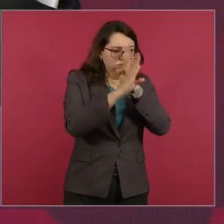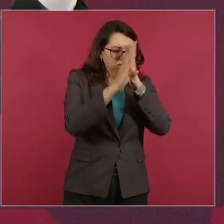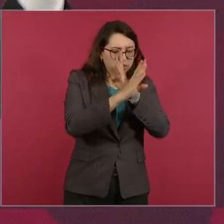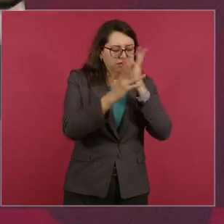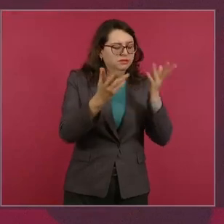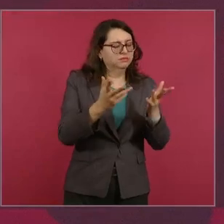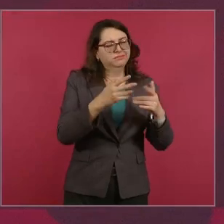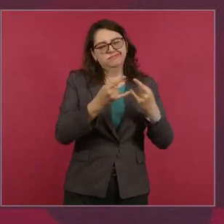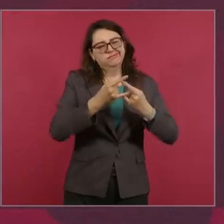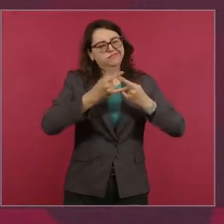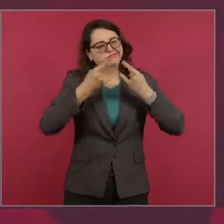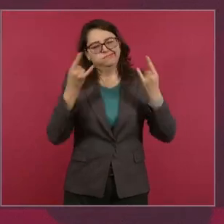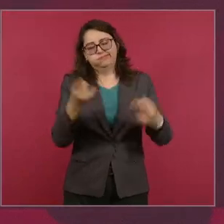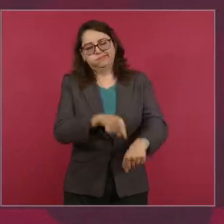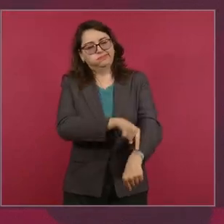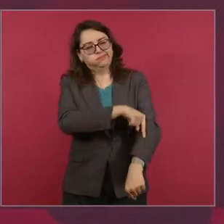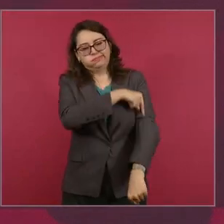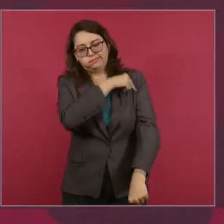aquí hablar de eso